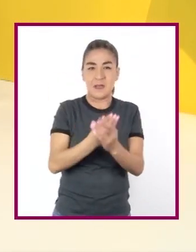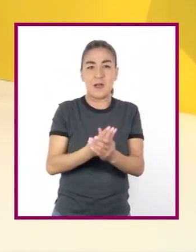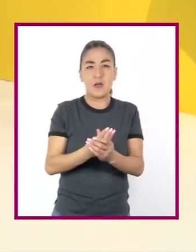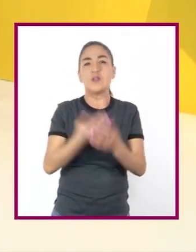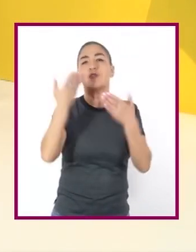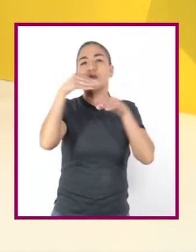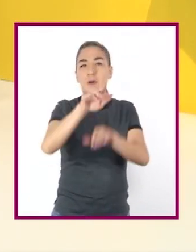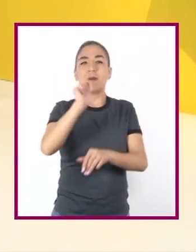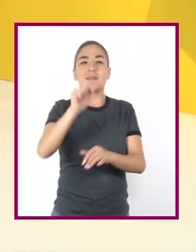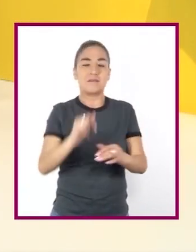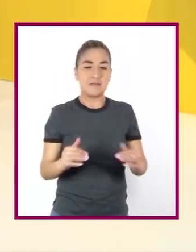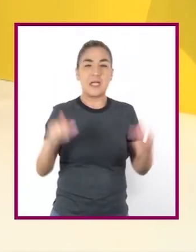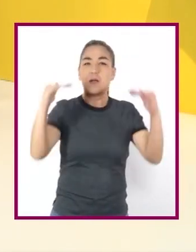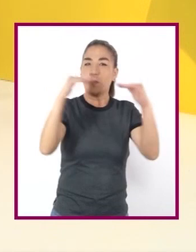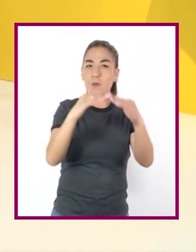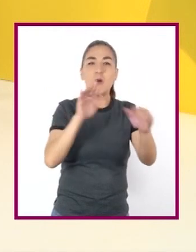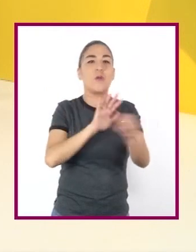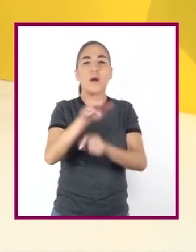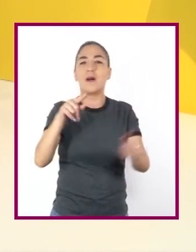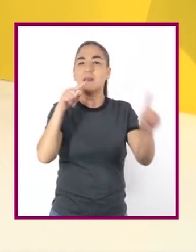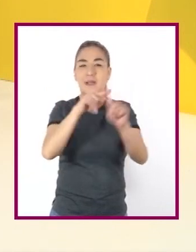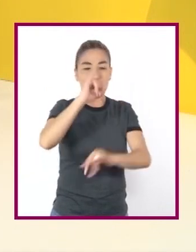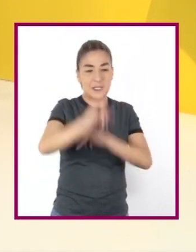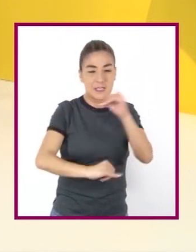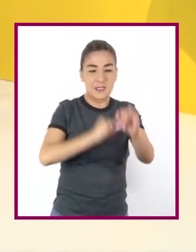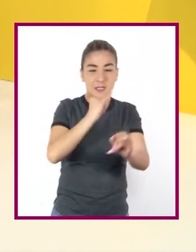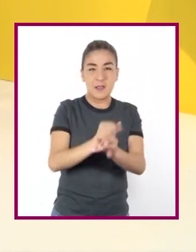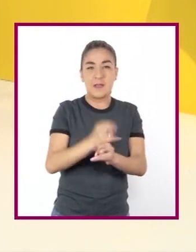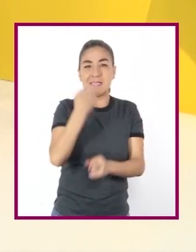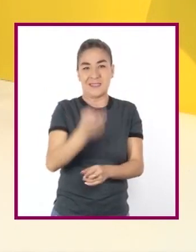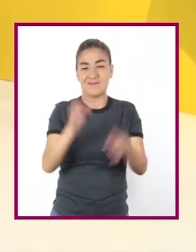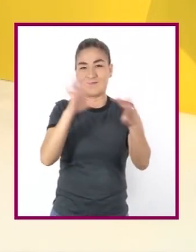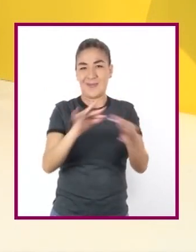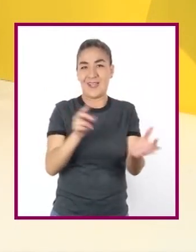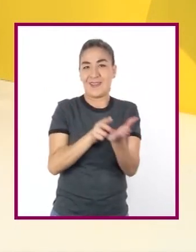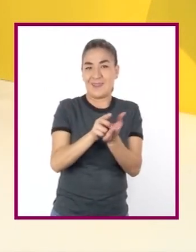respecto a la igualdad y el marco internacional que habla sobre este derecho.